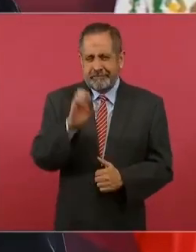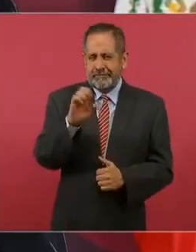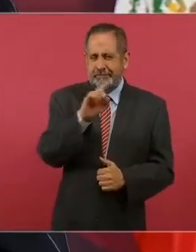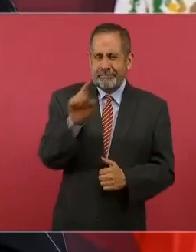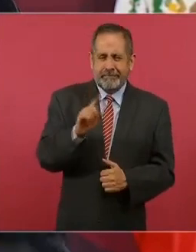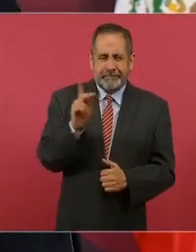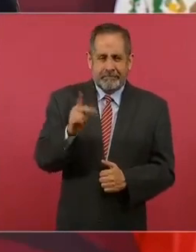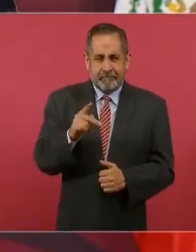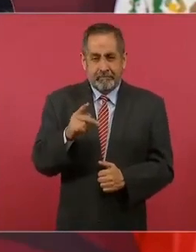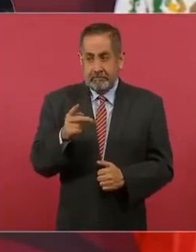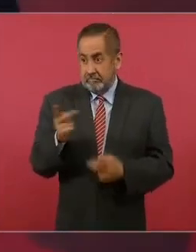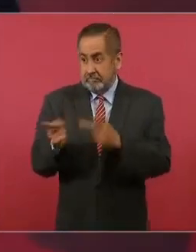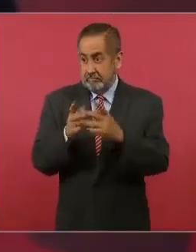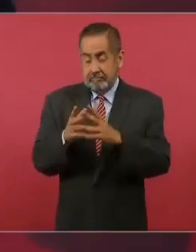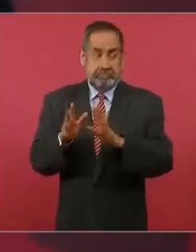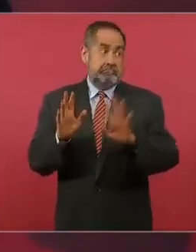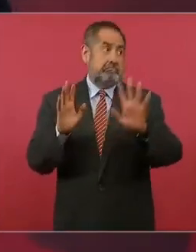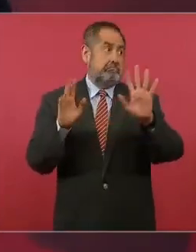Zedillo, hasta